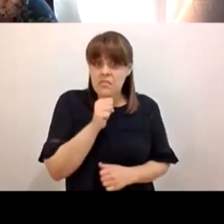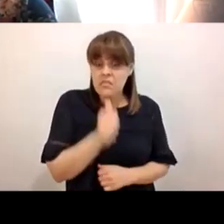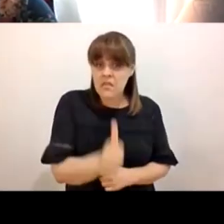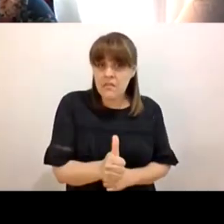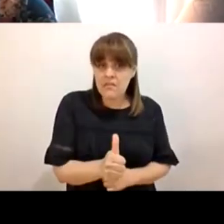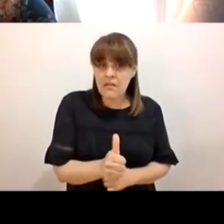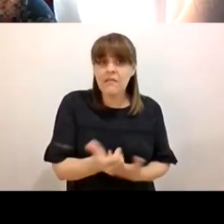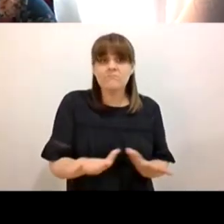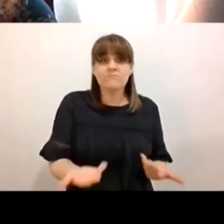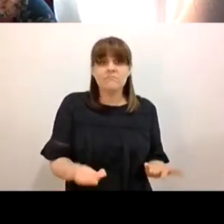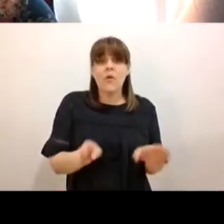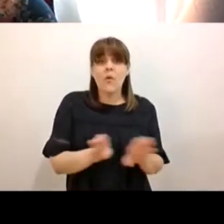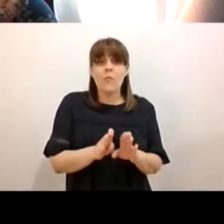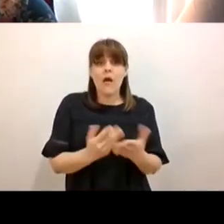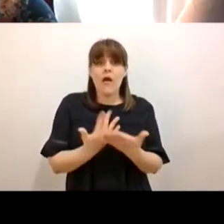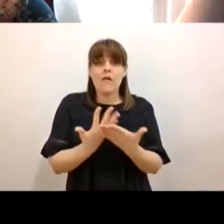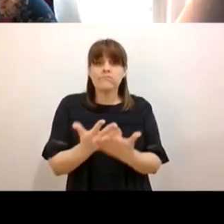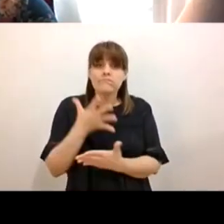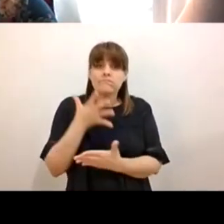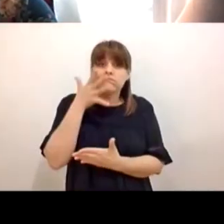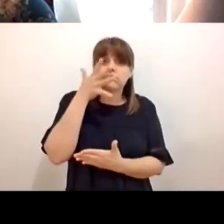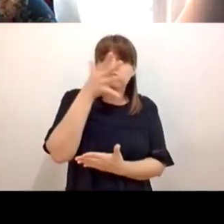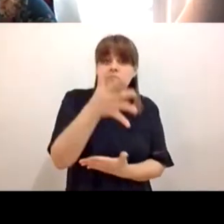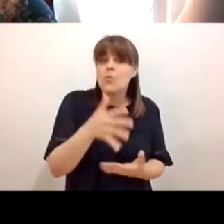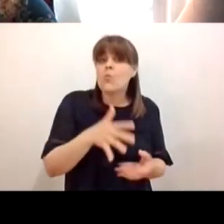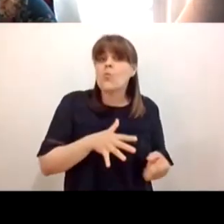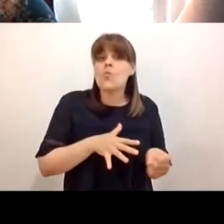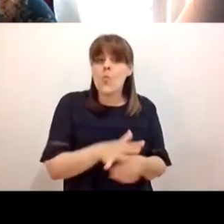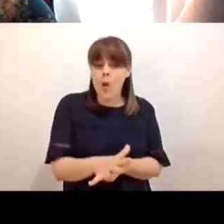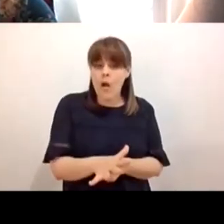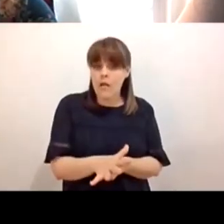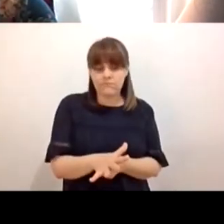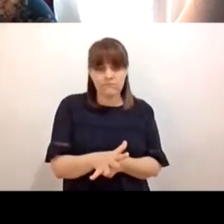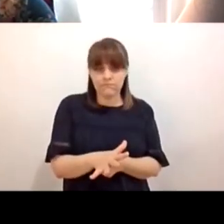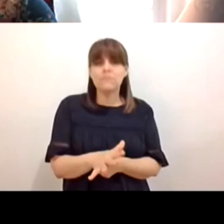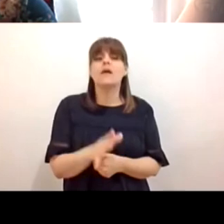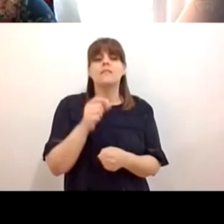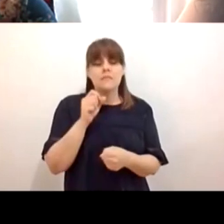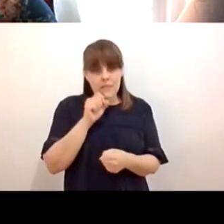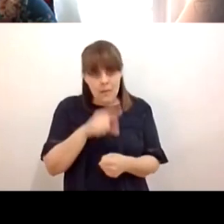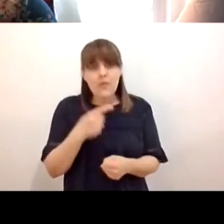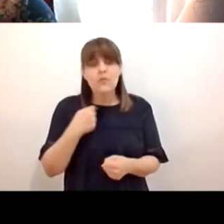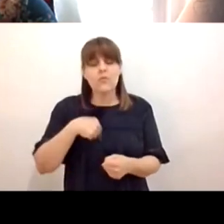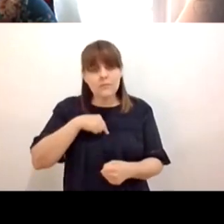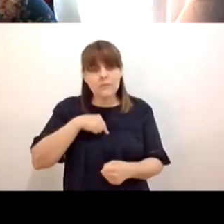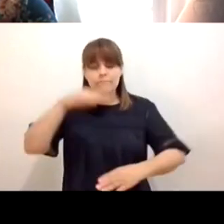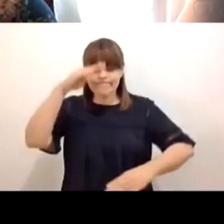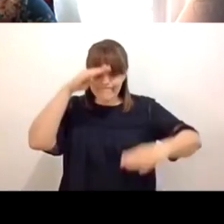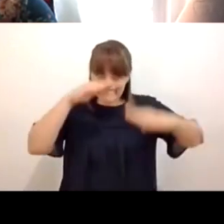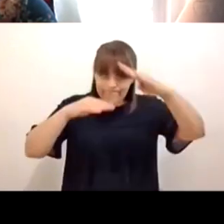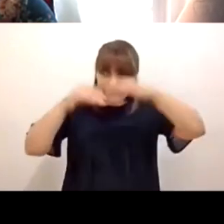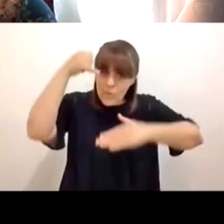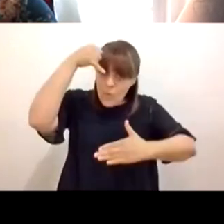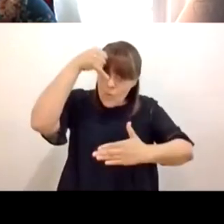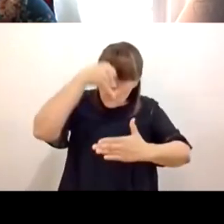también? es decir en algún momento también se reflexiona y se hace conciencia y también se deconstruyen